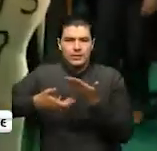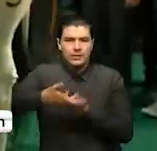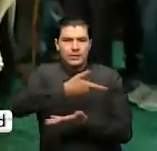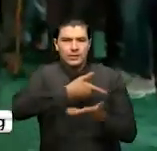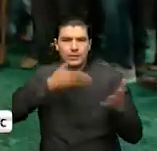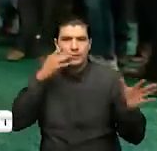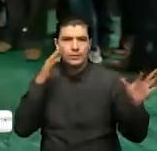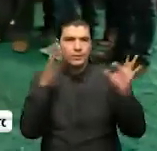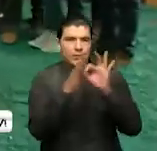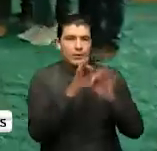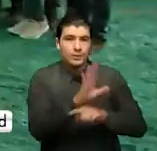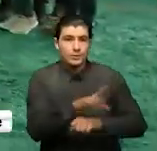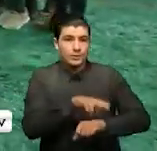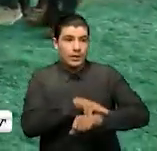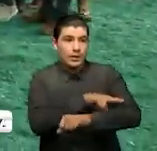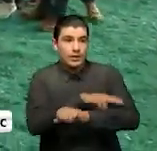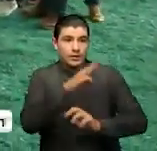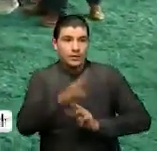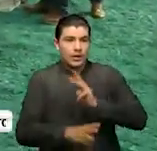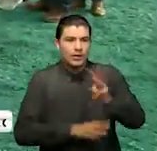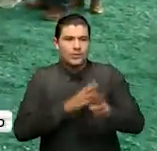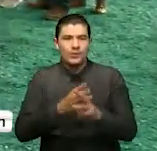referente para las delegaciones del mundo que hicieron presencia